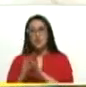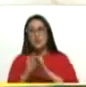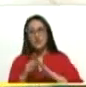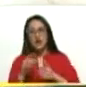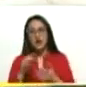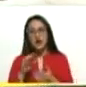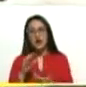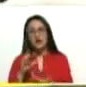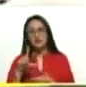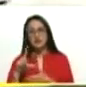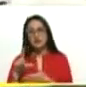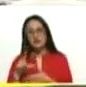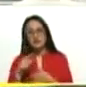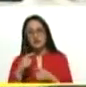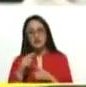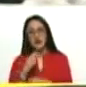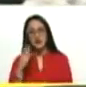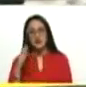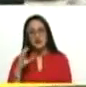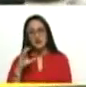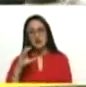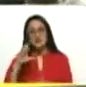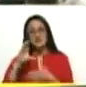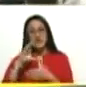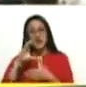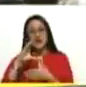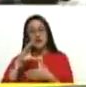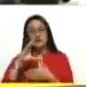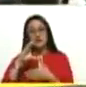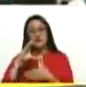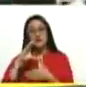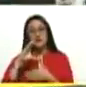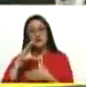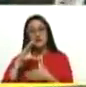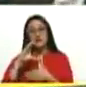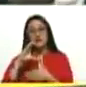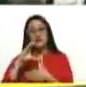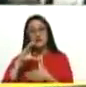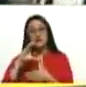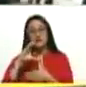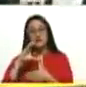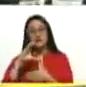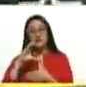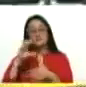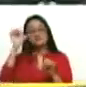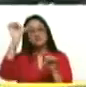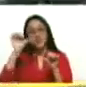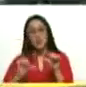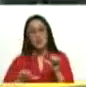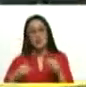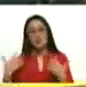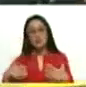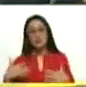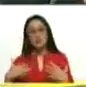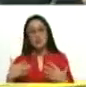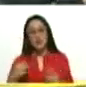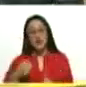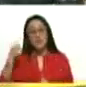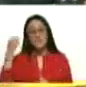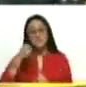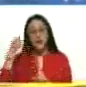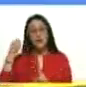Latinoamericanos y Caribeños, CELAC. discurso que tuvo un gran